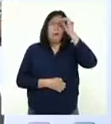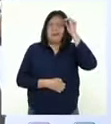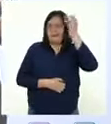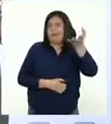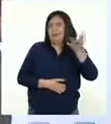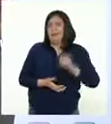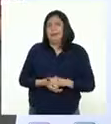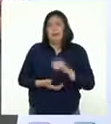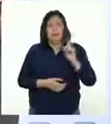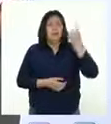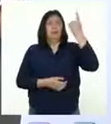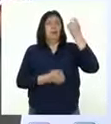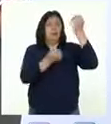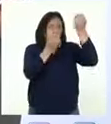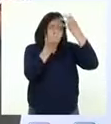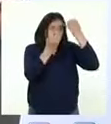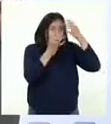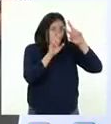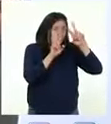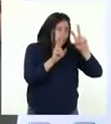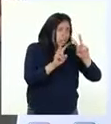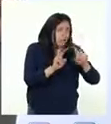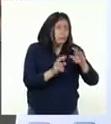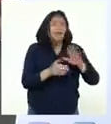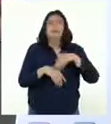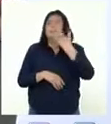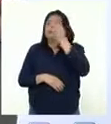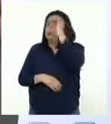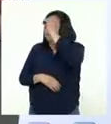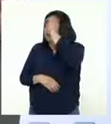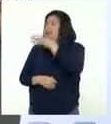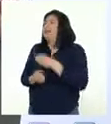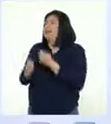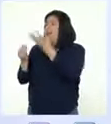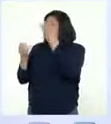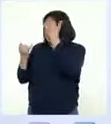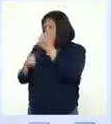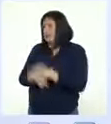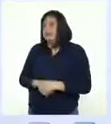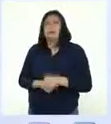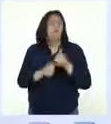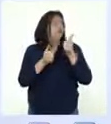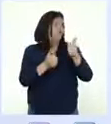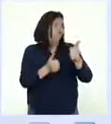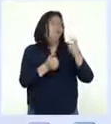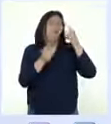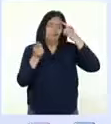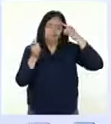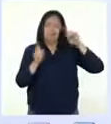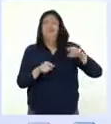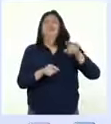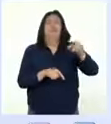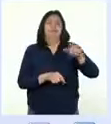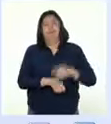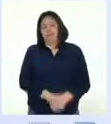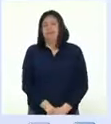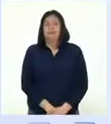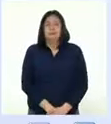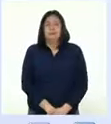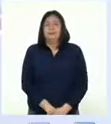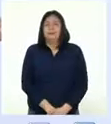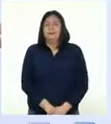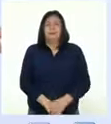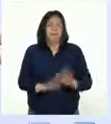sobre algo. Primero, informarnos bien para opinar y proponer. Estoy completamente de